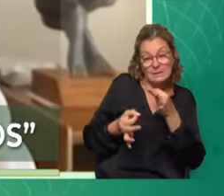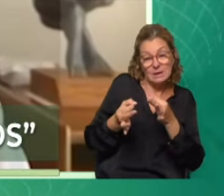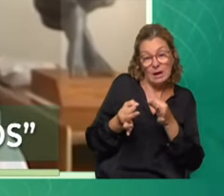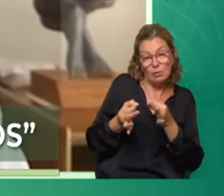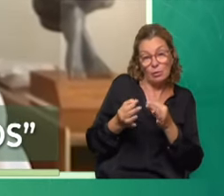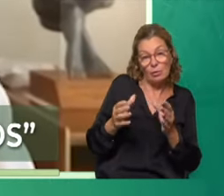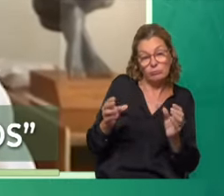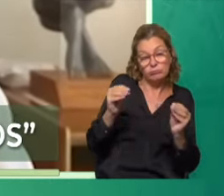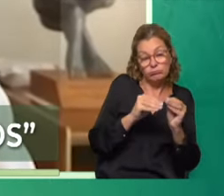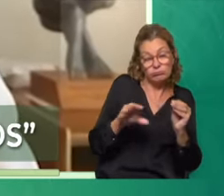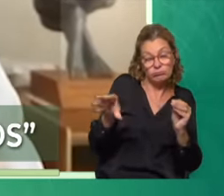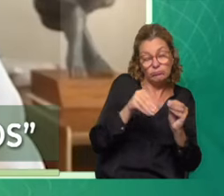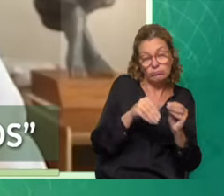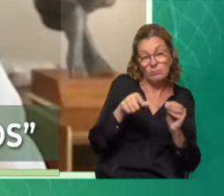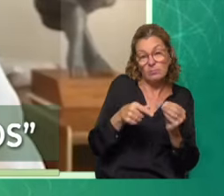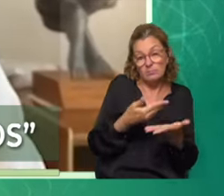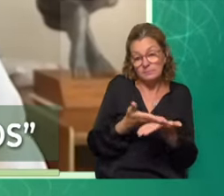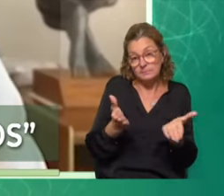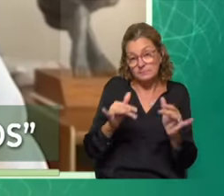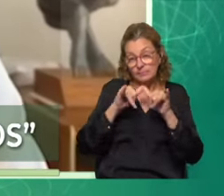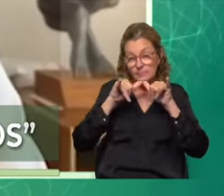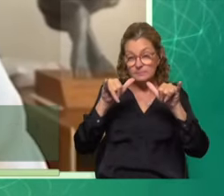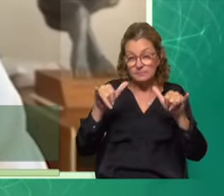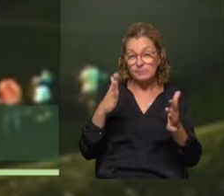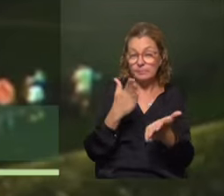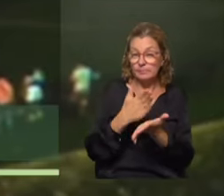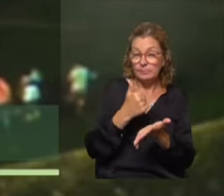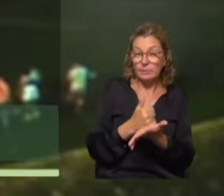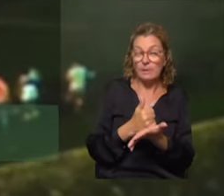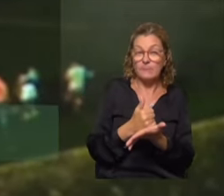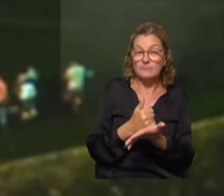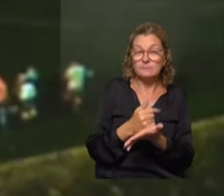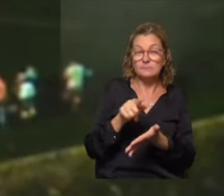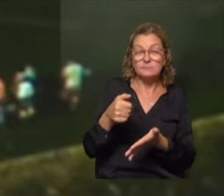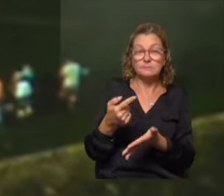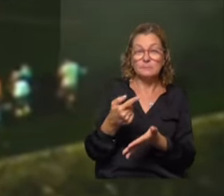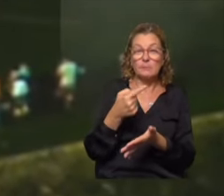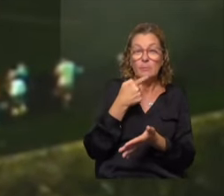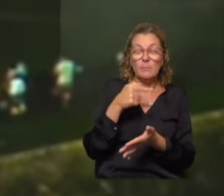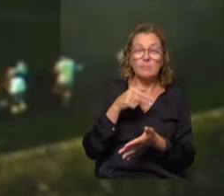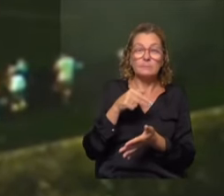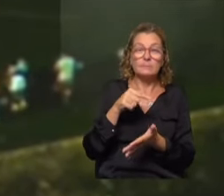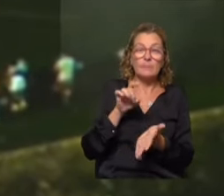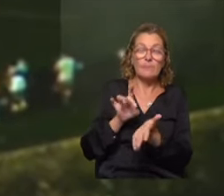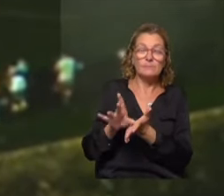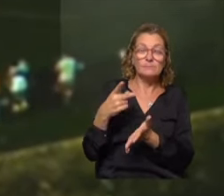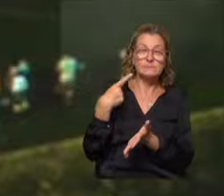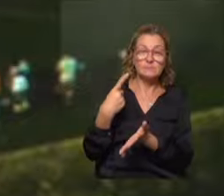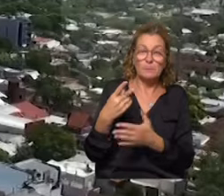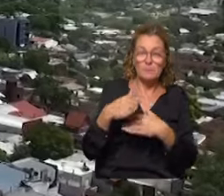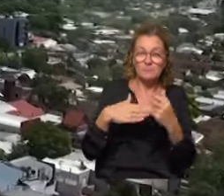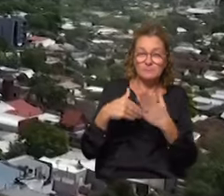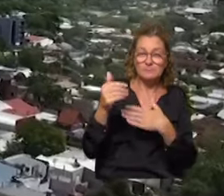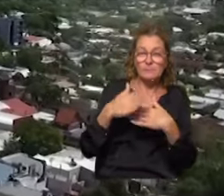sumando, y bueno, y en función de eso encarar la campaña departamental. Tras la decisión, Machado renunció como director de obras,